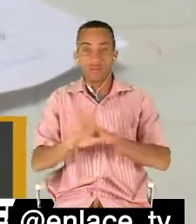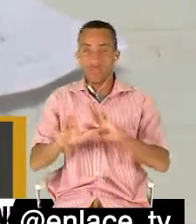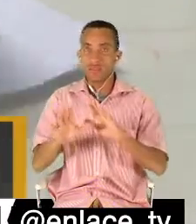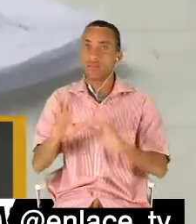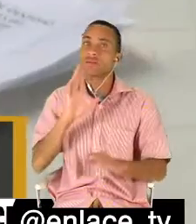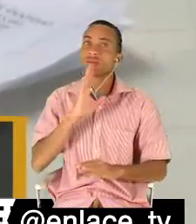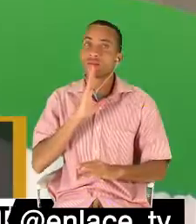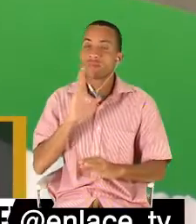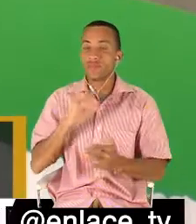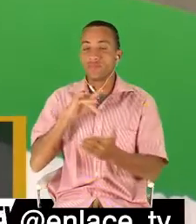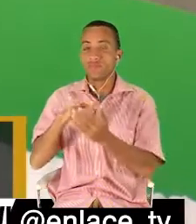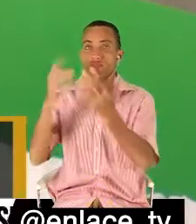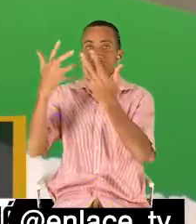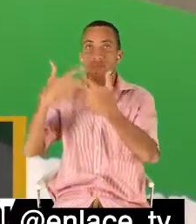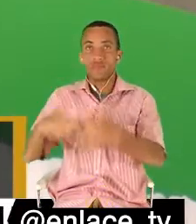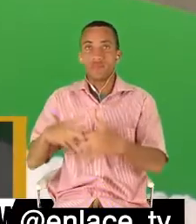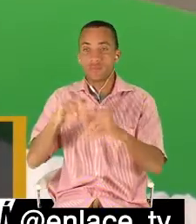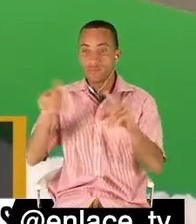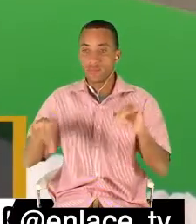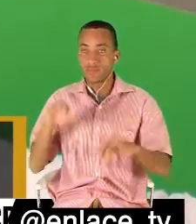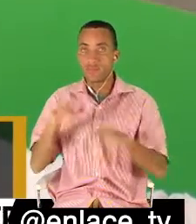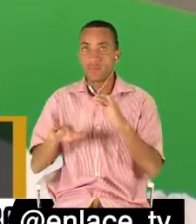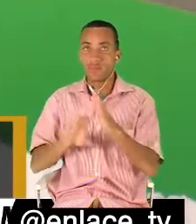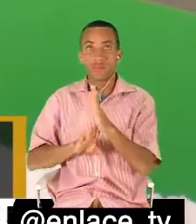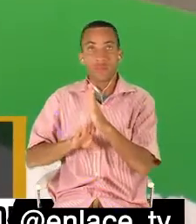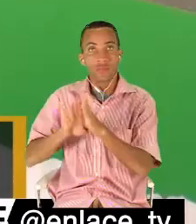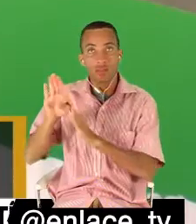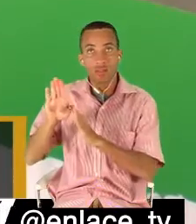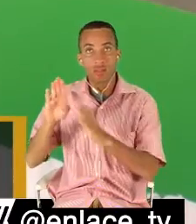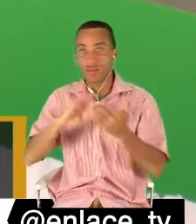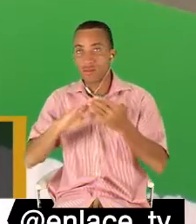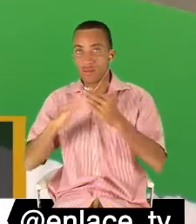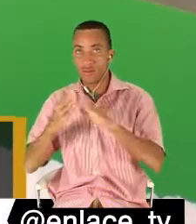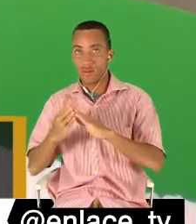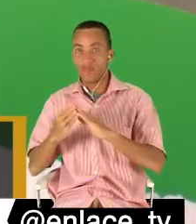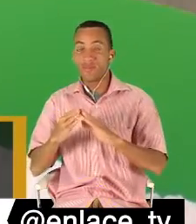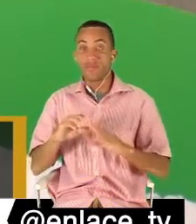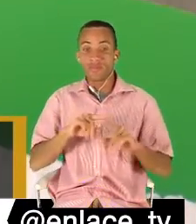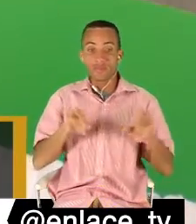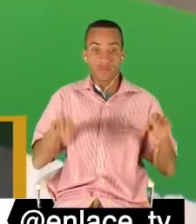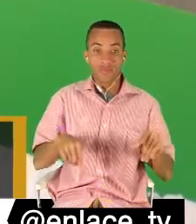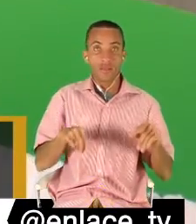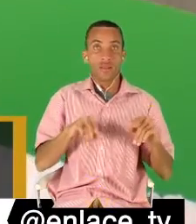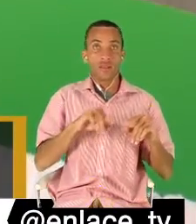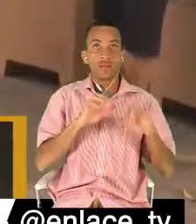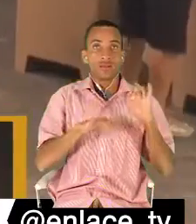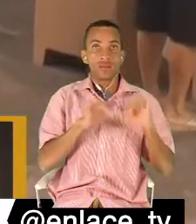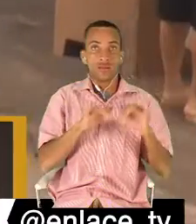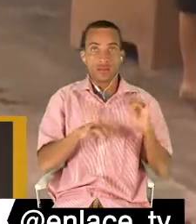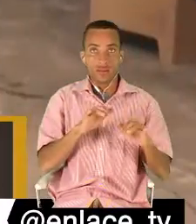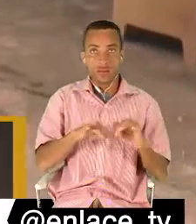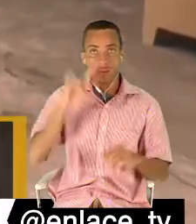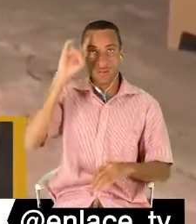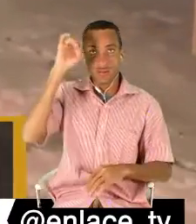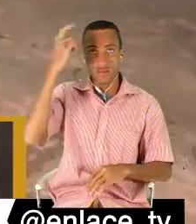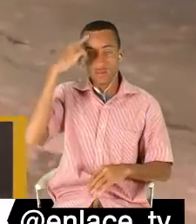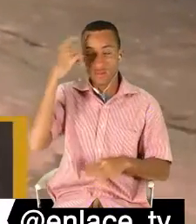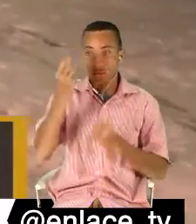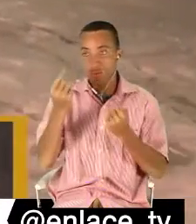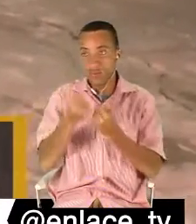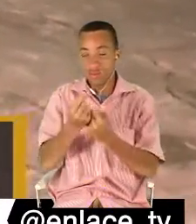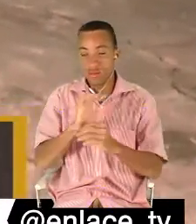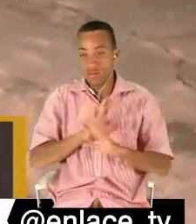ante asojuntas. Desde la Oficina de Desarrollo Comunitario y desde la Secretaría de Gobierno hemos apoyado jurídicamente en lo que nos corresponde. Luego